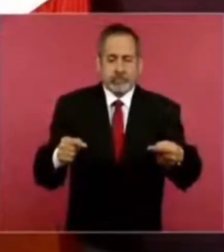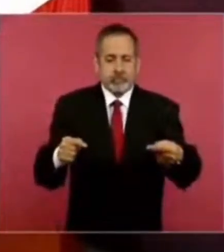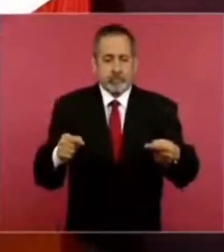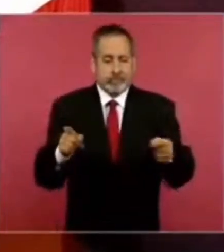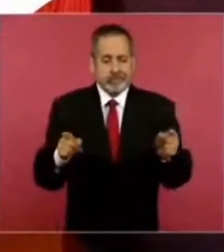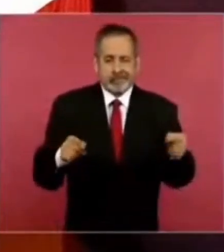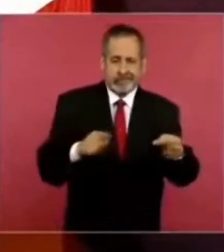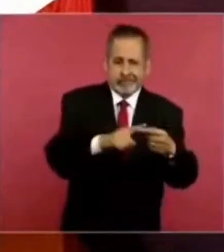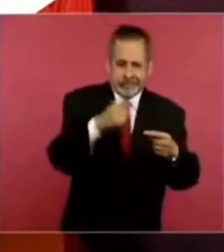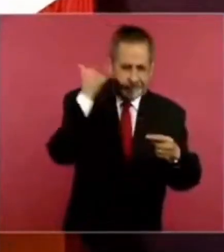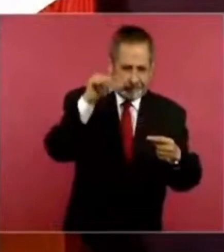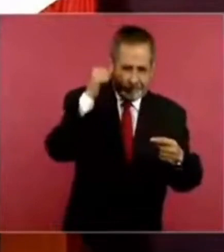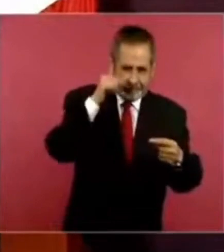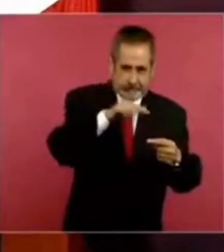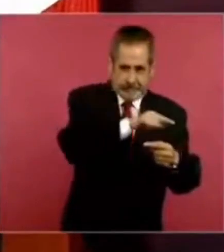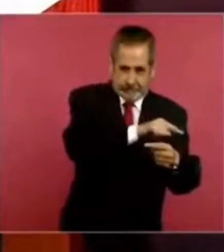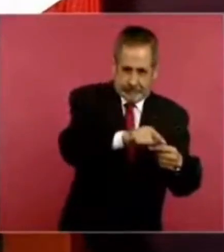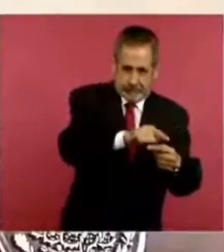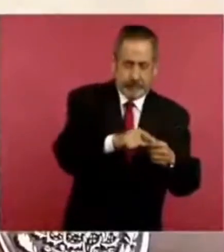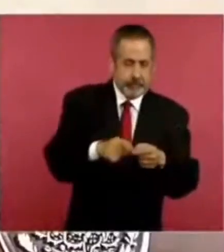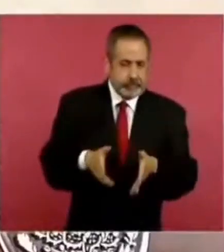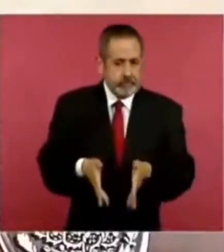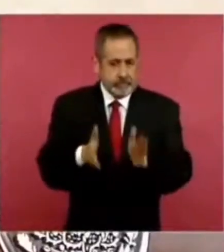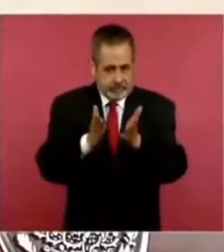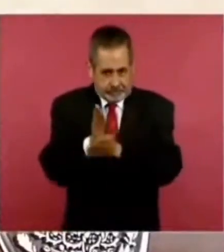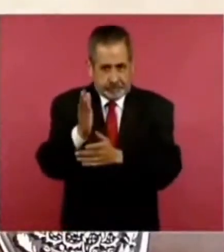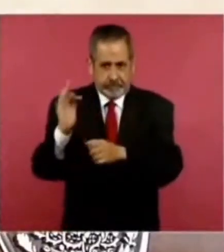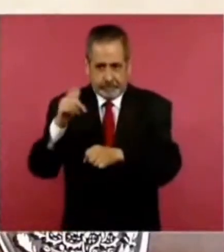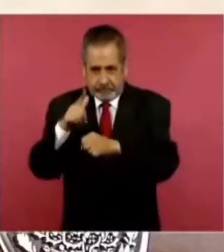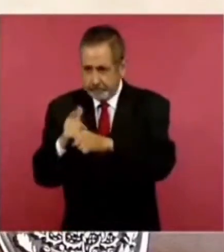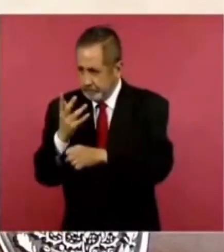Acapulco, la libre y